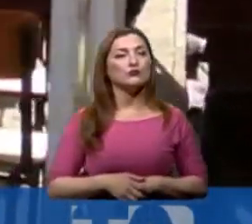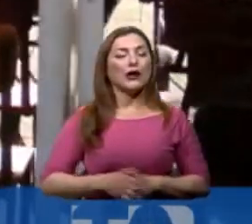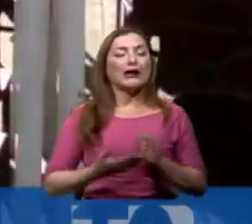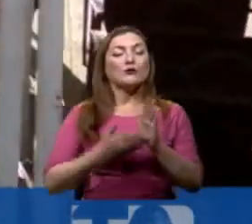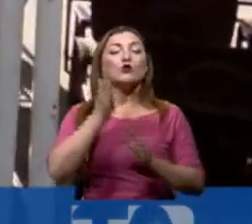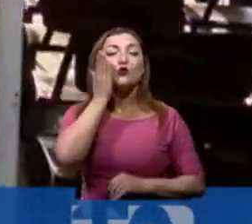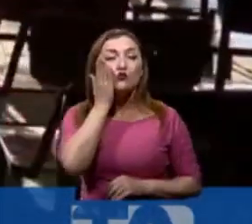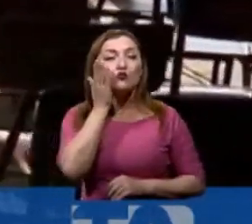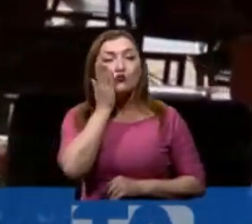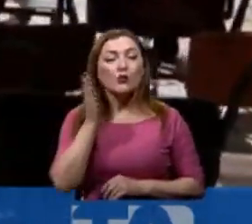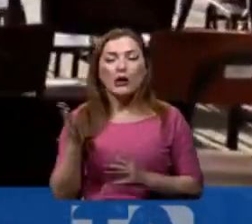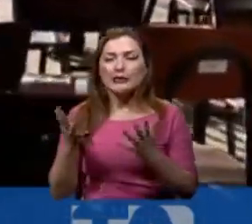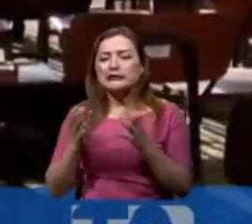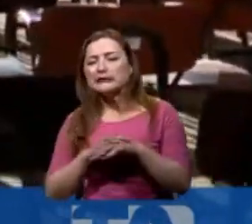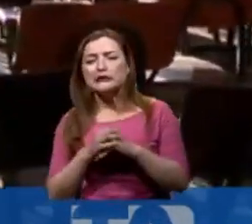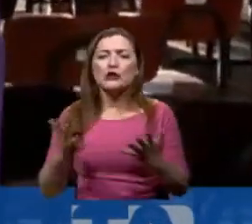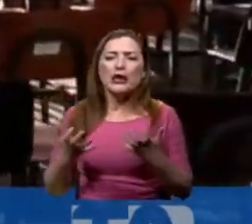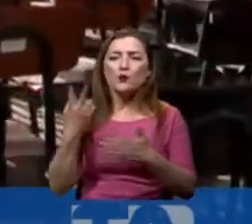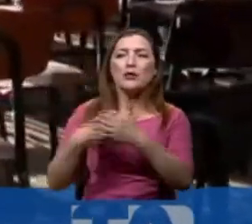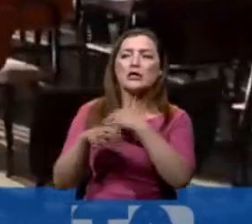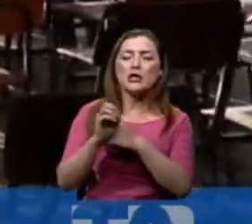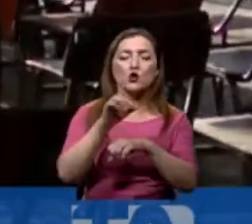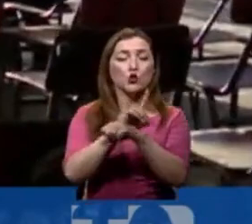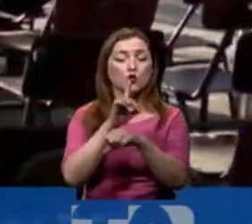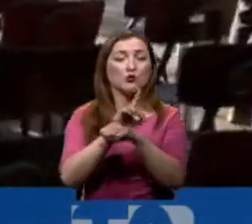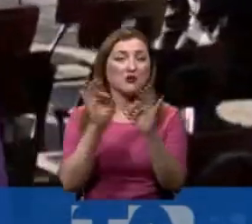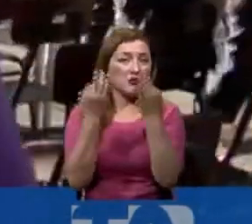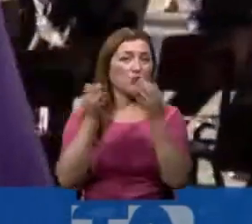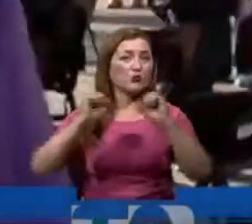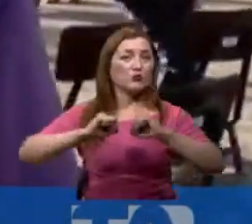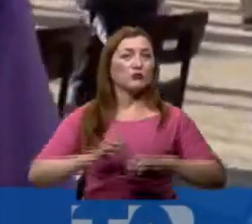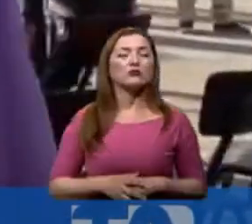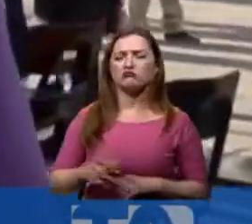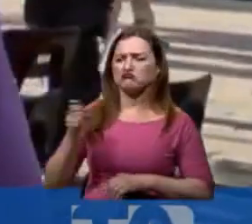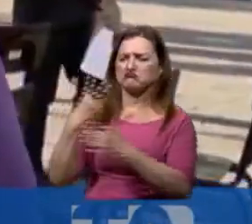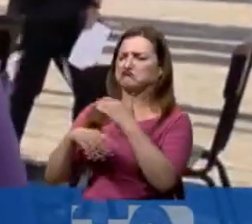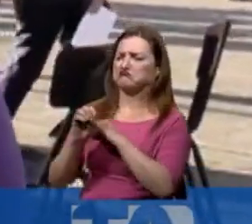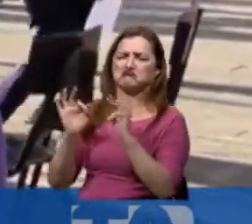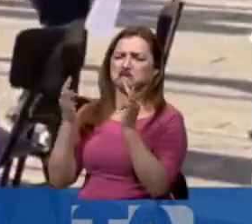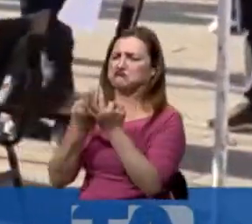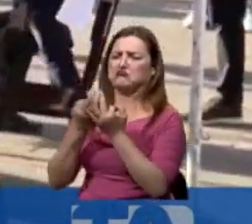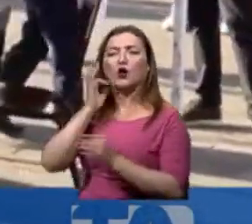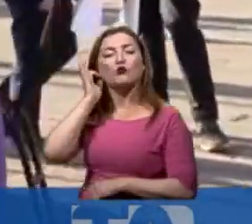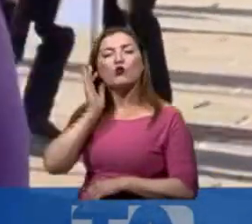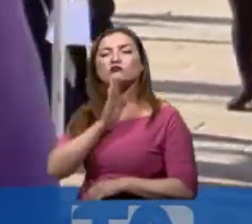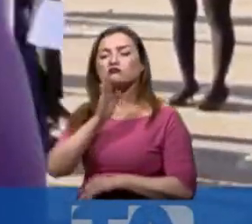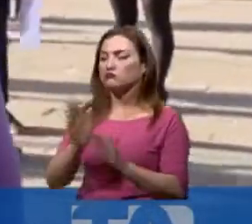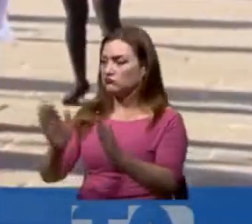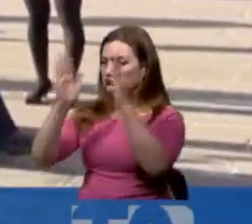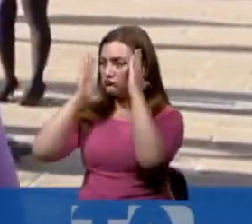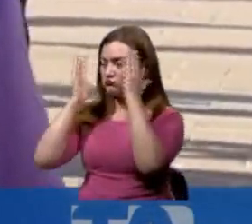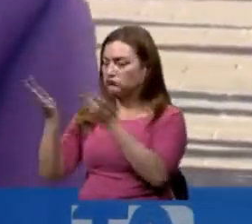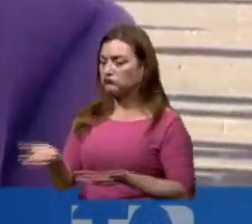venir, aprovechar para venir con su hijito, hacer una revisión en medicina familiar, ¿lo puede hacer? Lo puede hacer. Las mujeres siempre son bien atendidas,